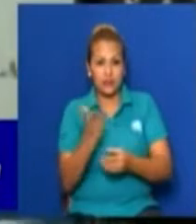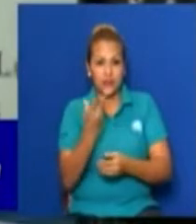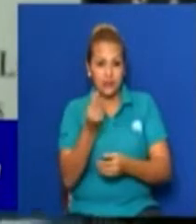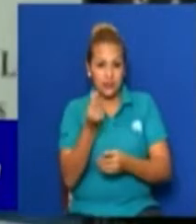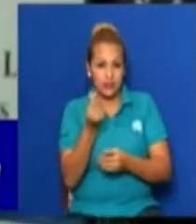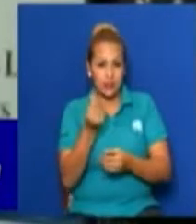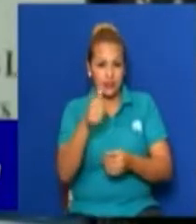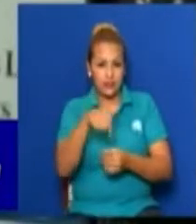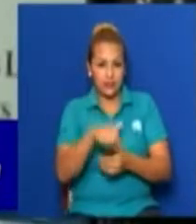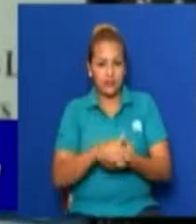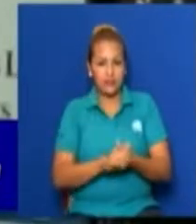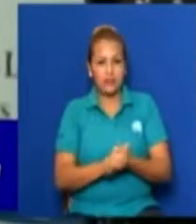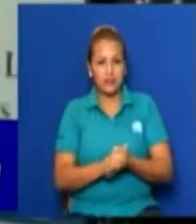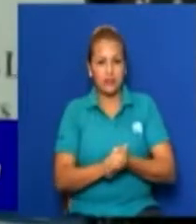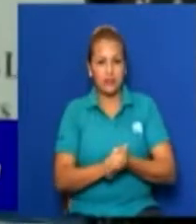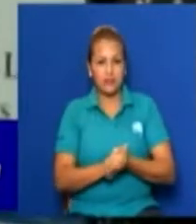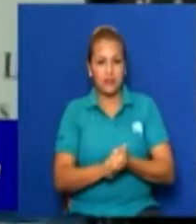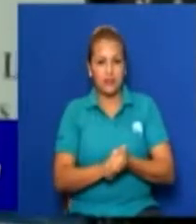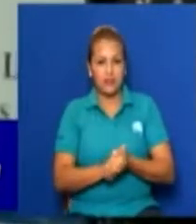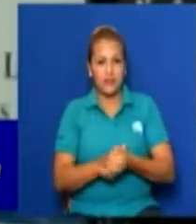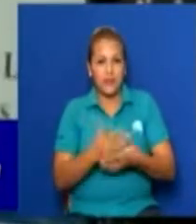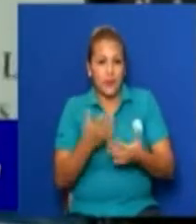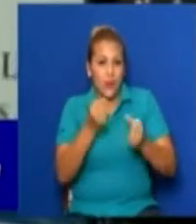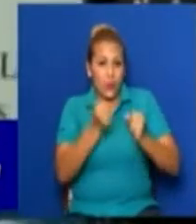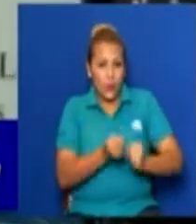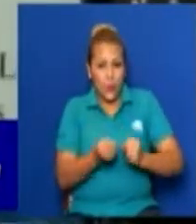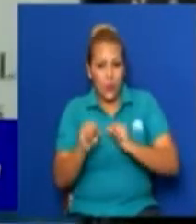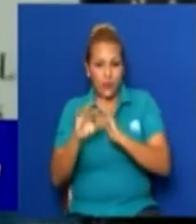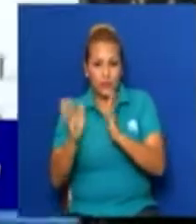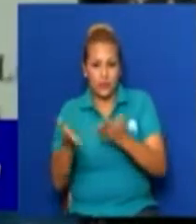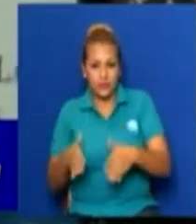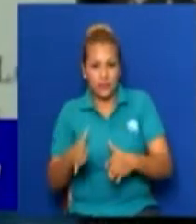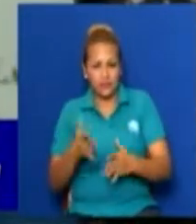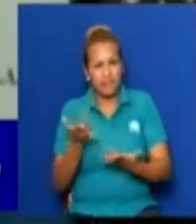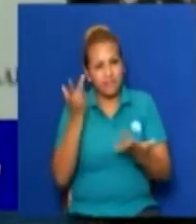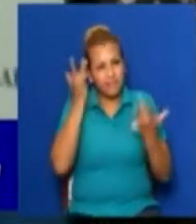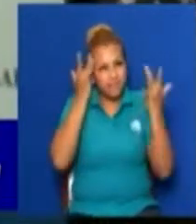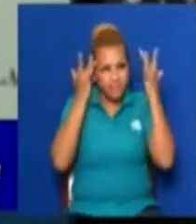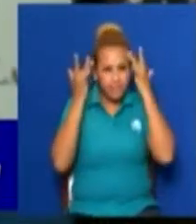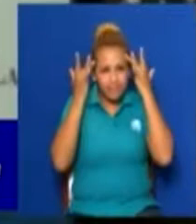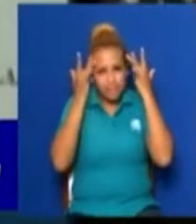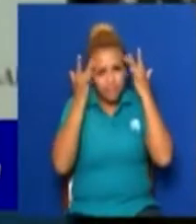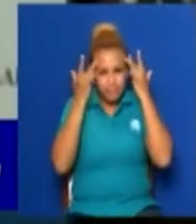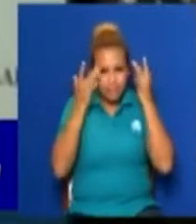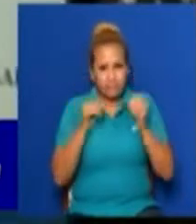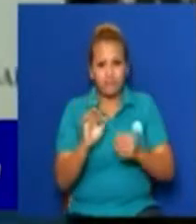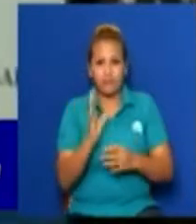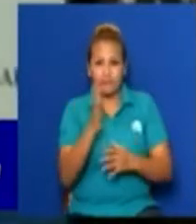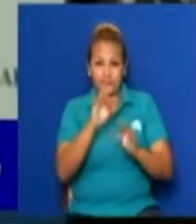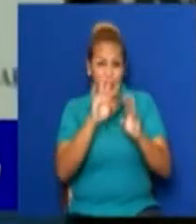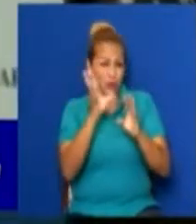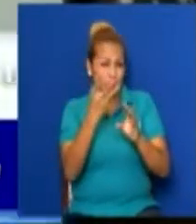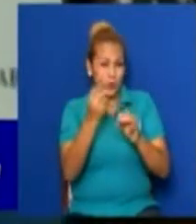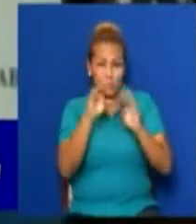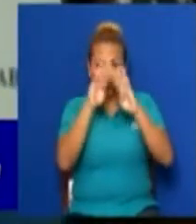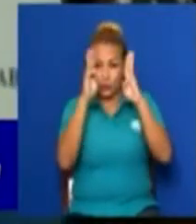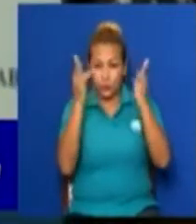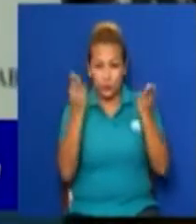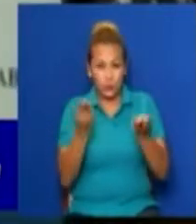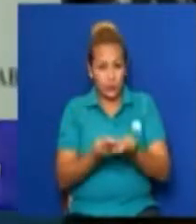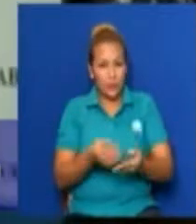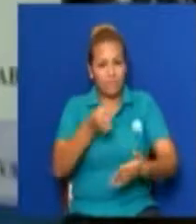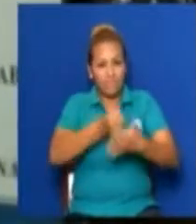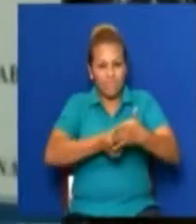remuneración entre hombres y mujeres. Es una preocupación del mundo, ¿verdad? Ese es un tema que está en la